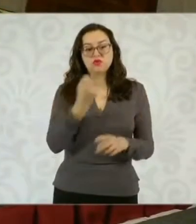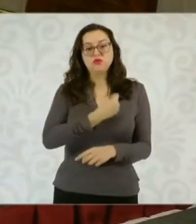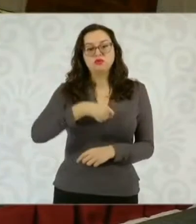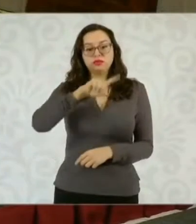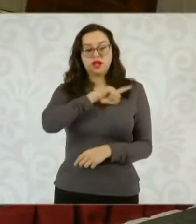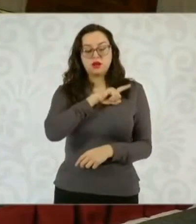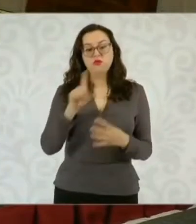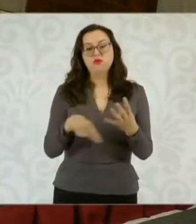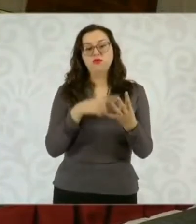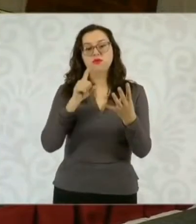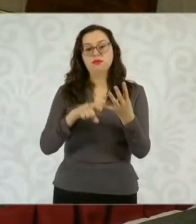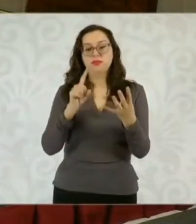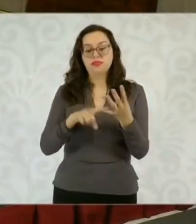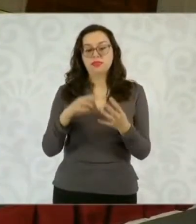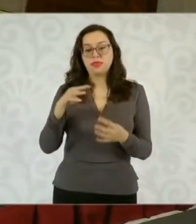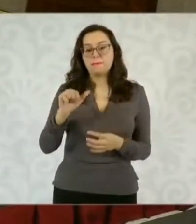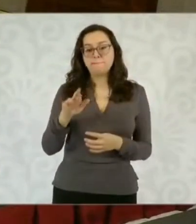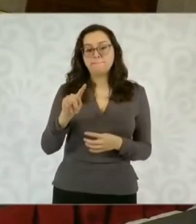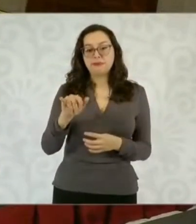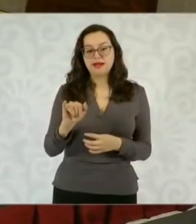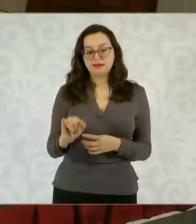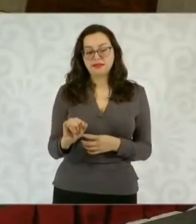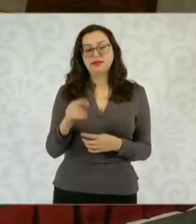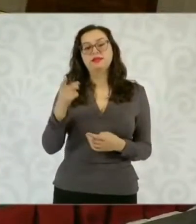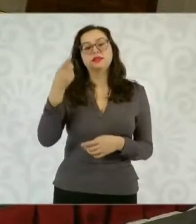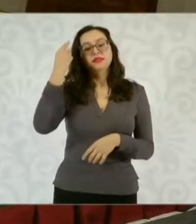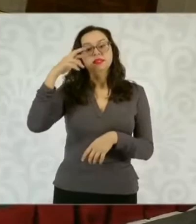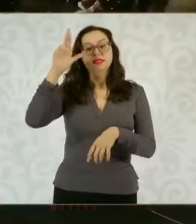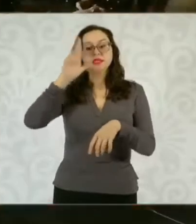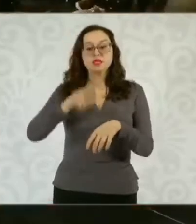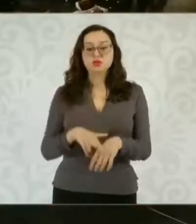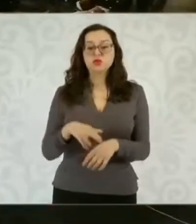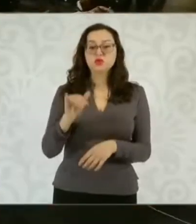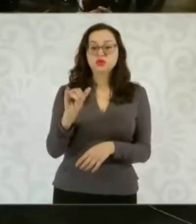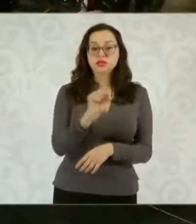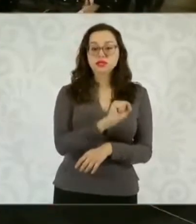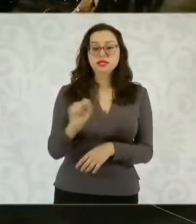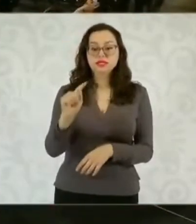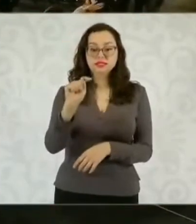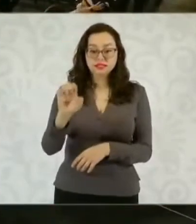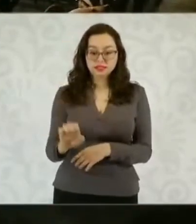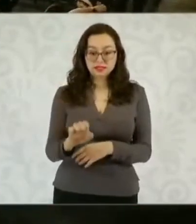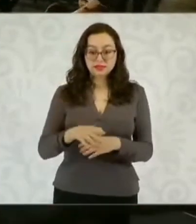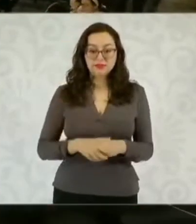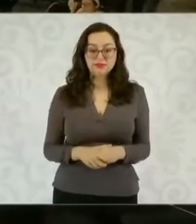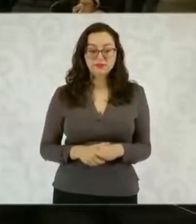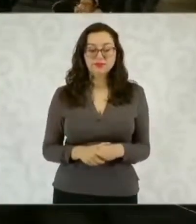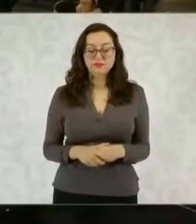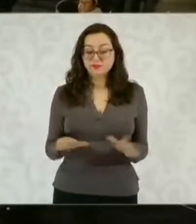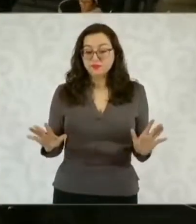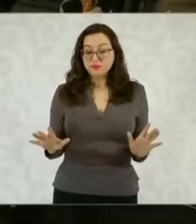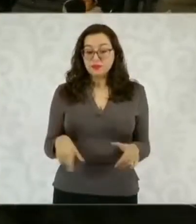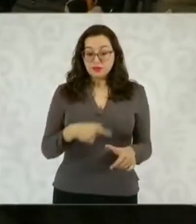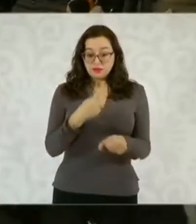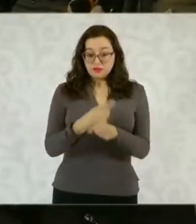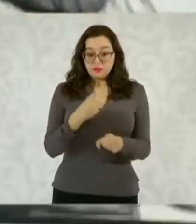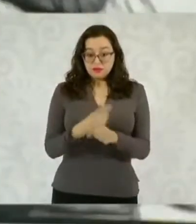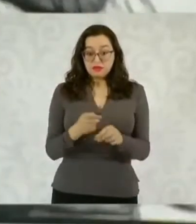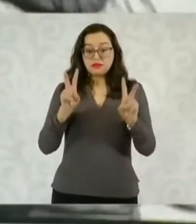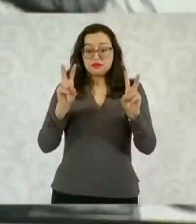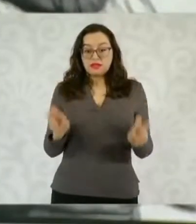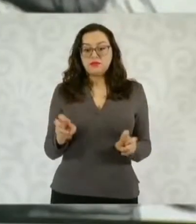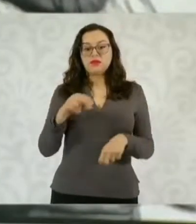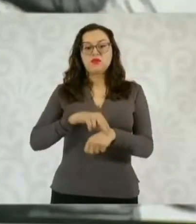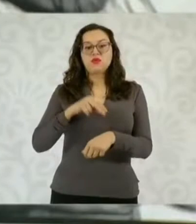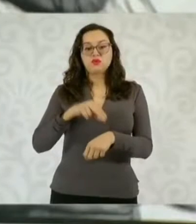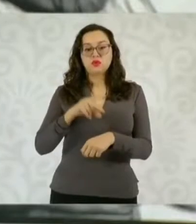Martí Batres, director del ISSSTE. Primero nos va a hablar el doctor David Kersenovich para que todos sepamos,